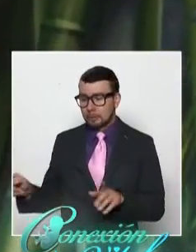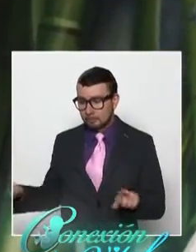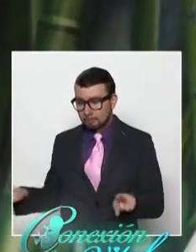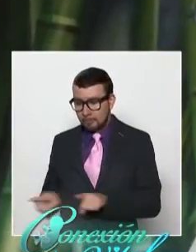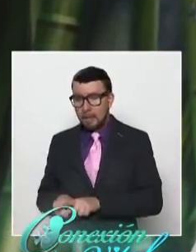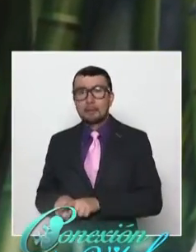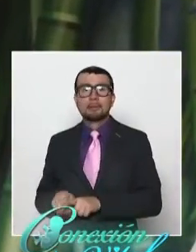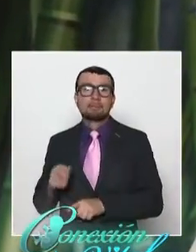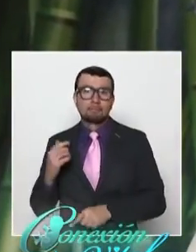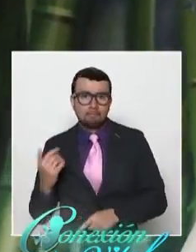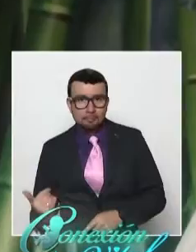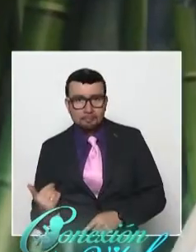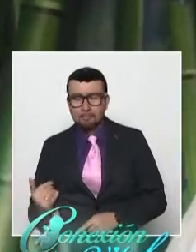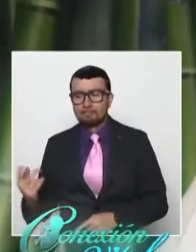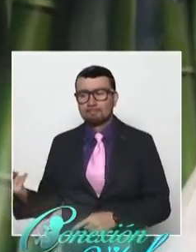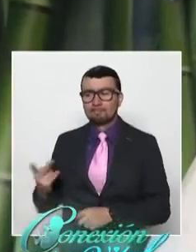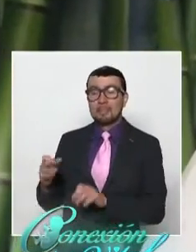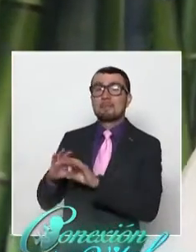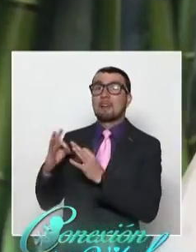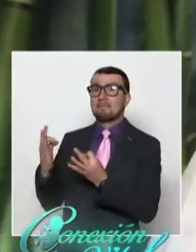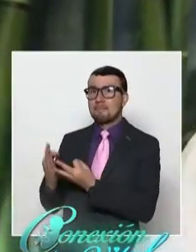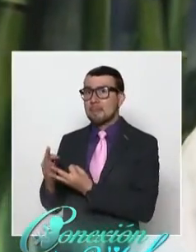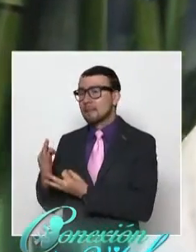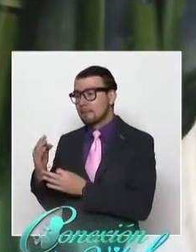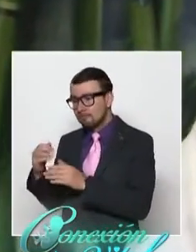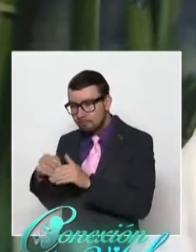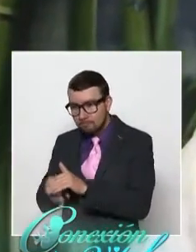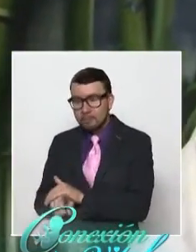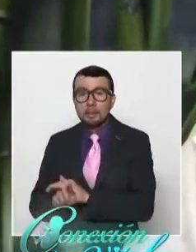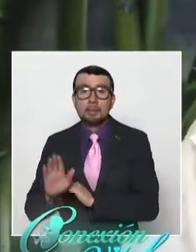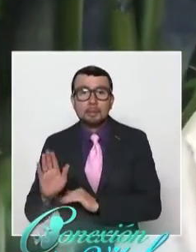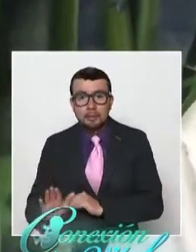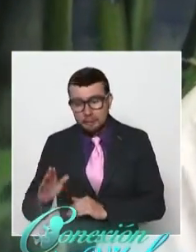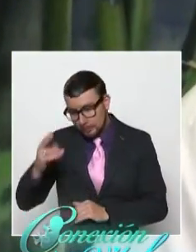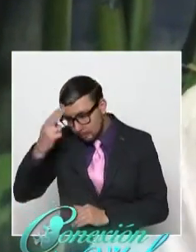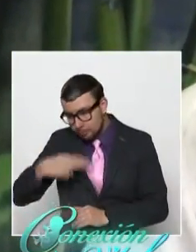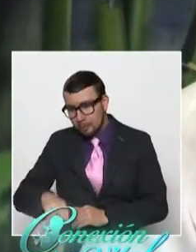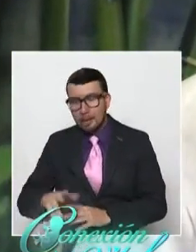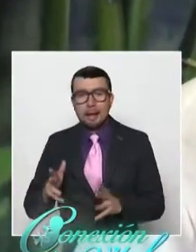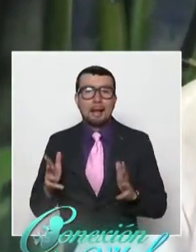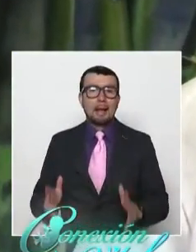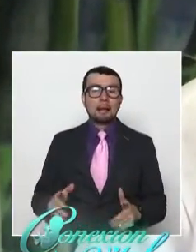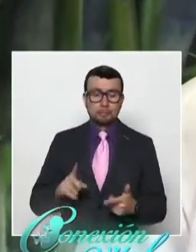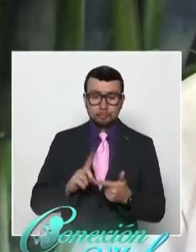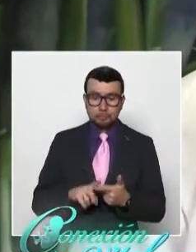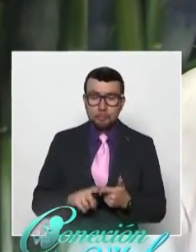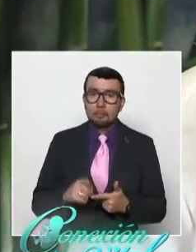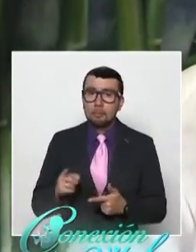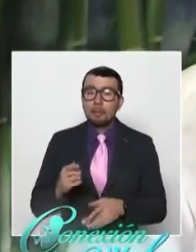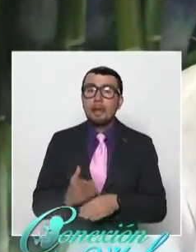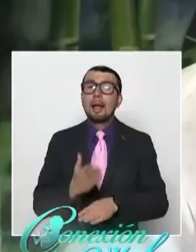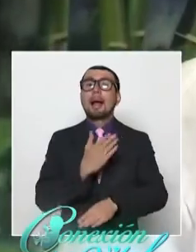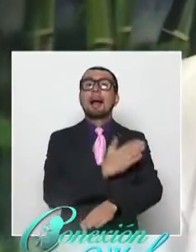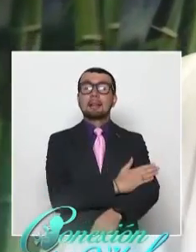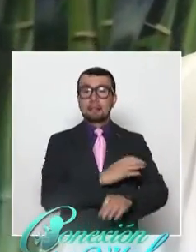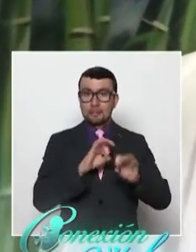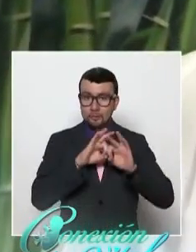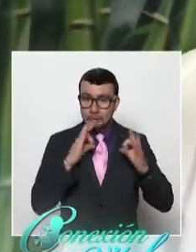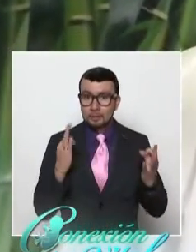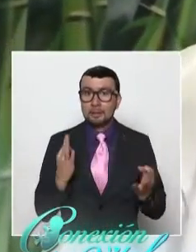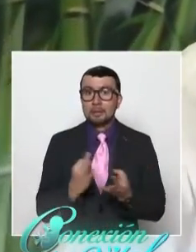recesivo, probablemente. En segundo lugar, hay antecedentes familiares de trastornos de obesidad